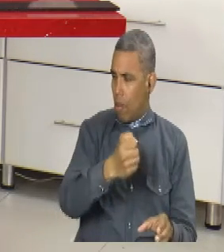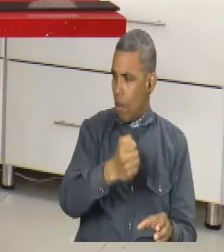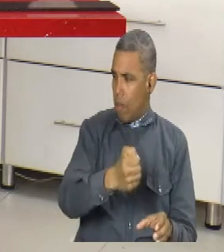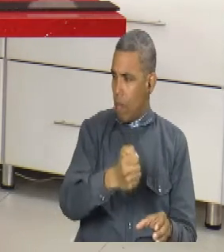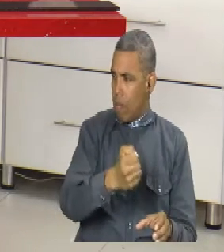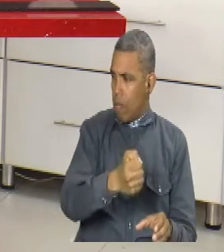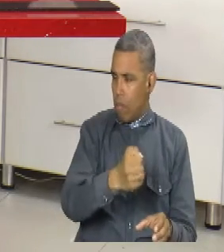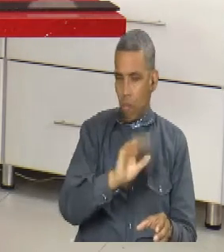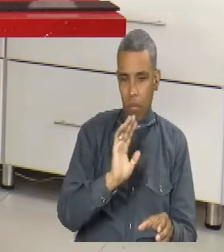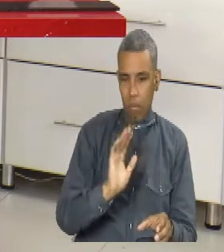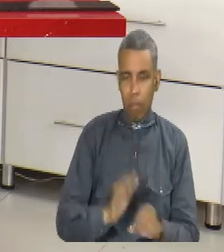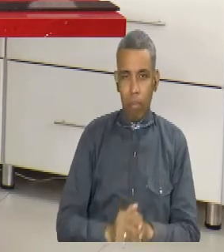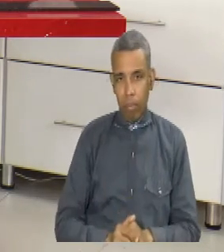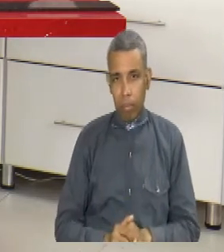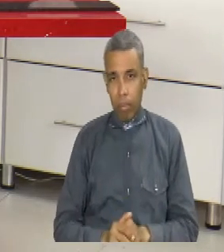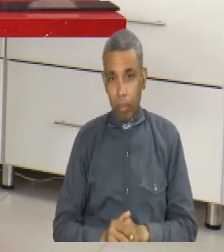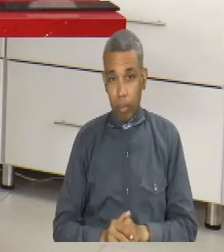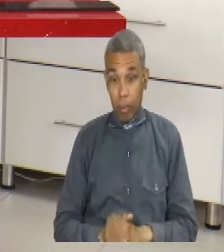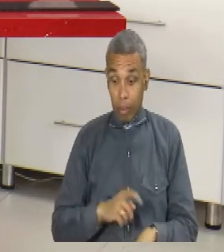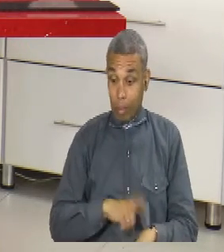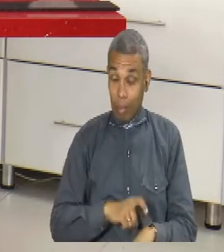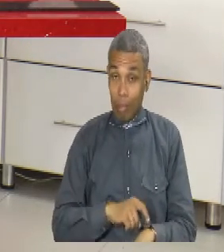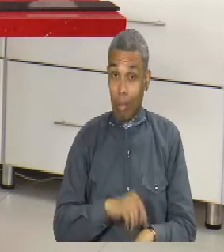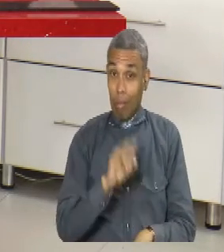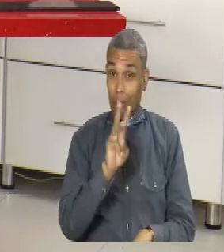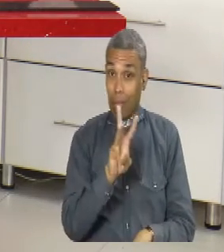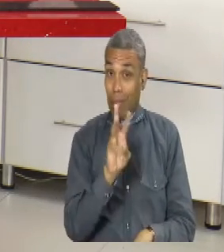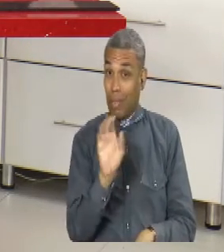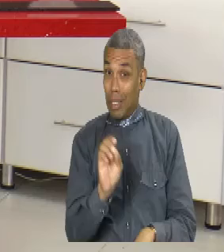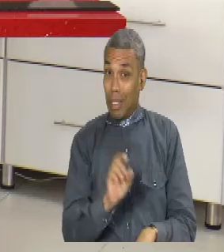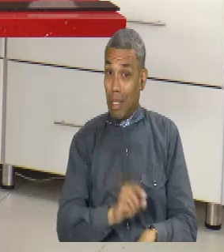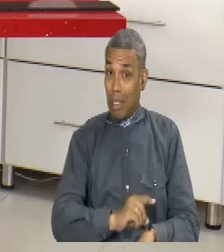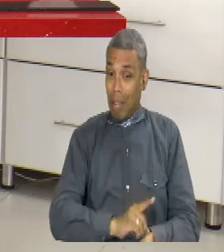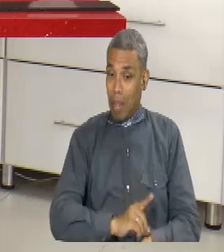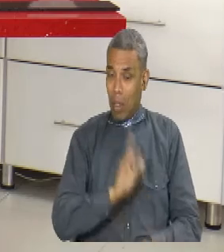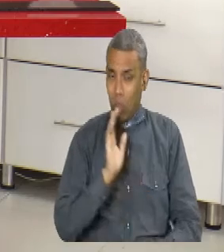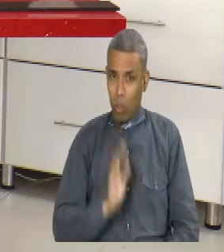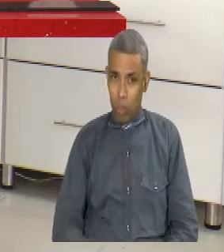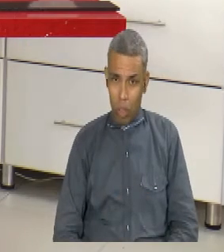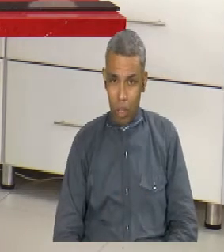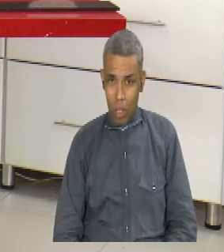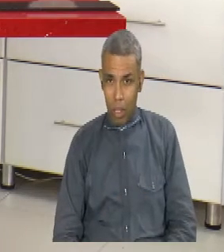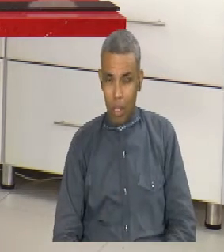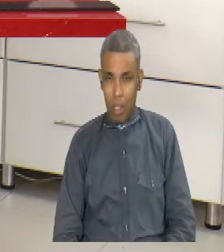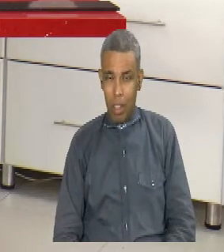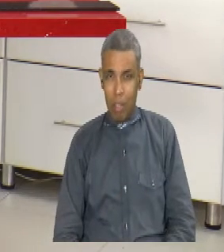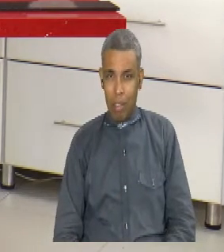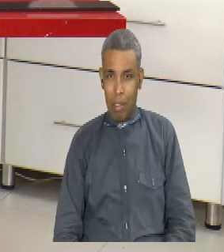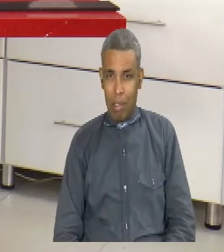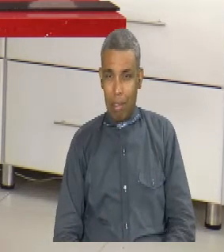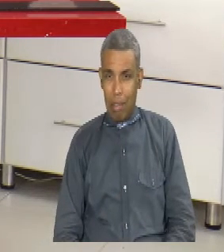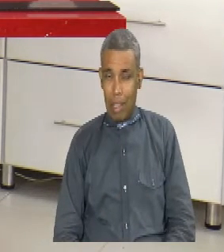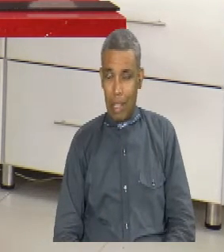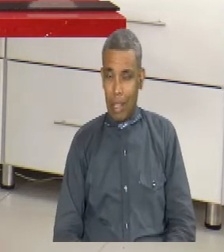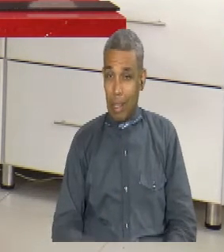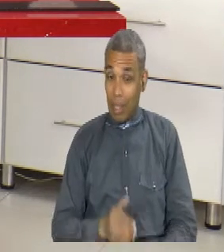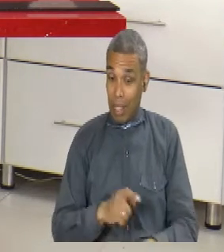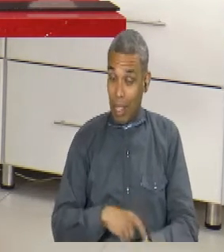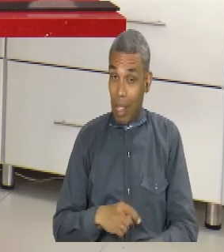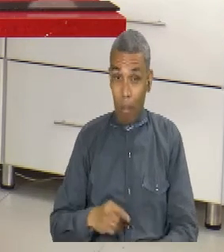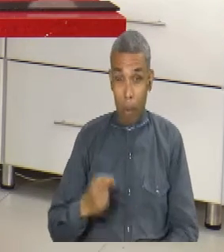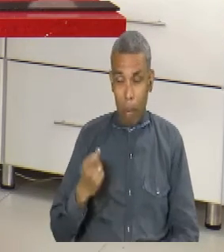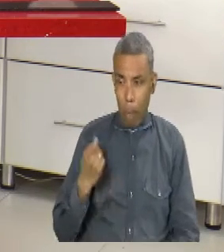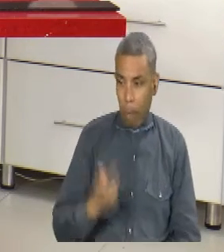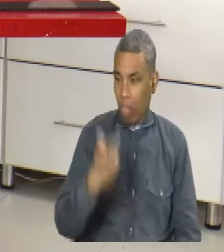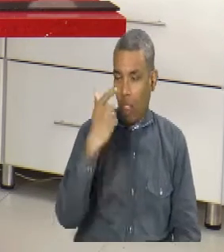el programa es media horita, con pausas y todo, unos 20, 25 minutos, entonces es muy corto el tiempo,